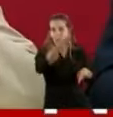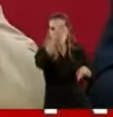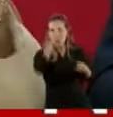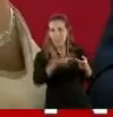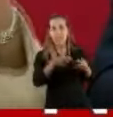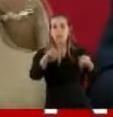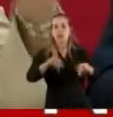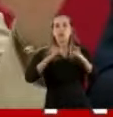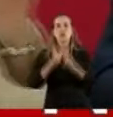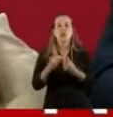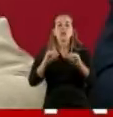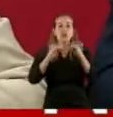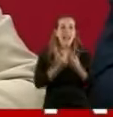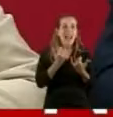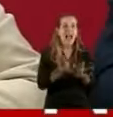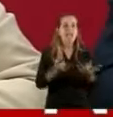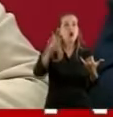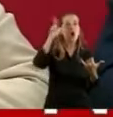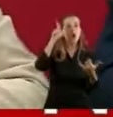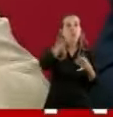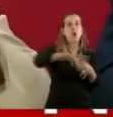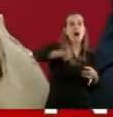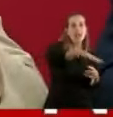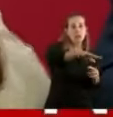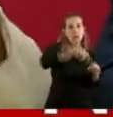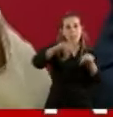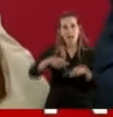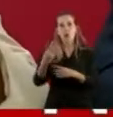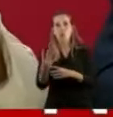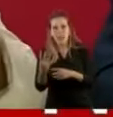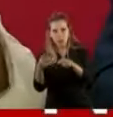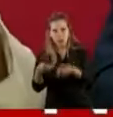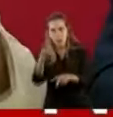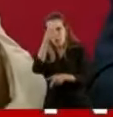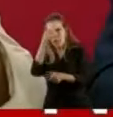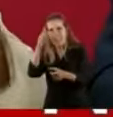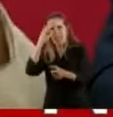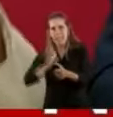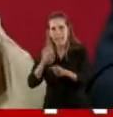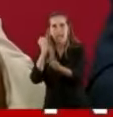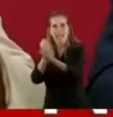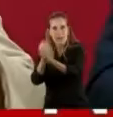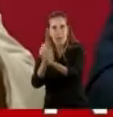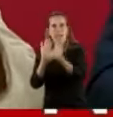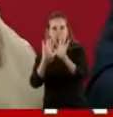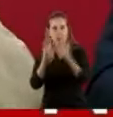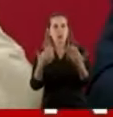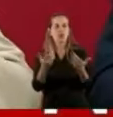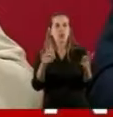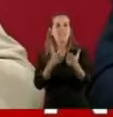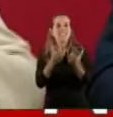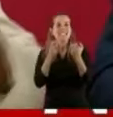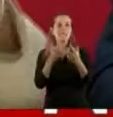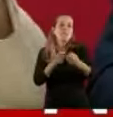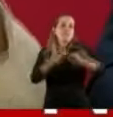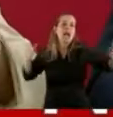en 4 de los 8 que tenemos identificados, necesita también de este trabajo conjunto